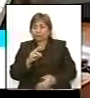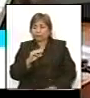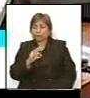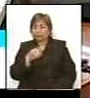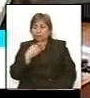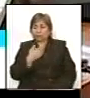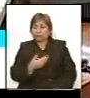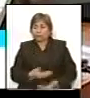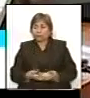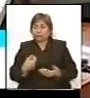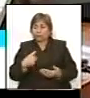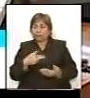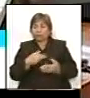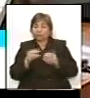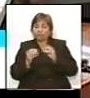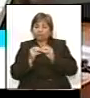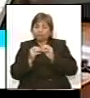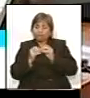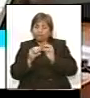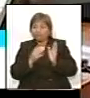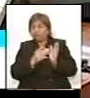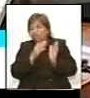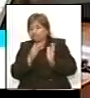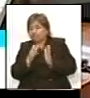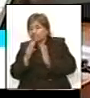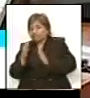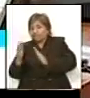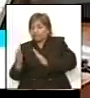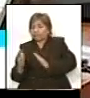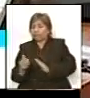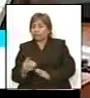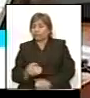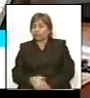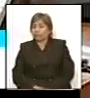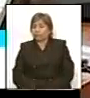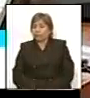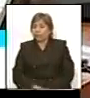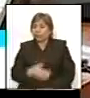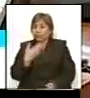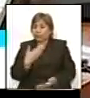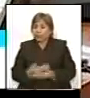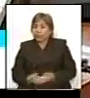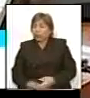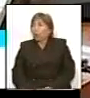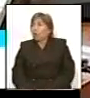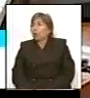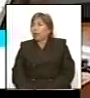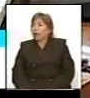Entonces, hemos tratado esa salida para poder avanzar en la implementación del plan. Gracias.